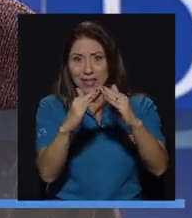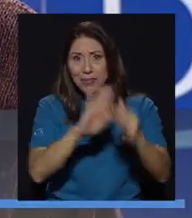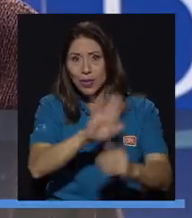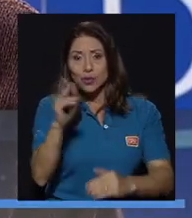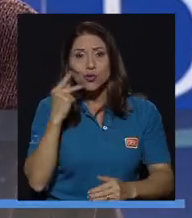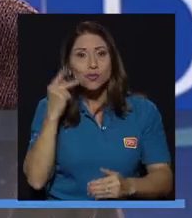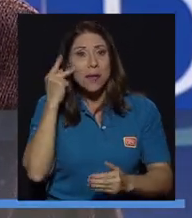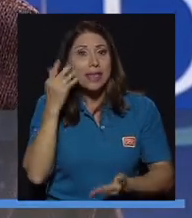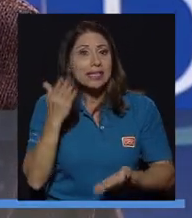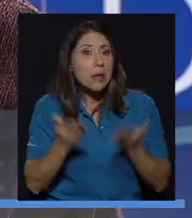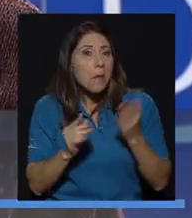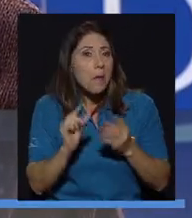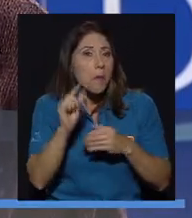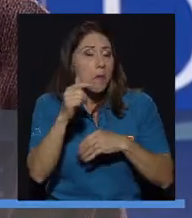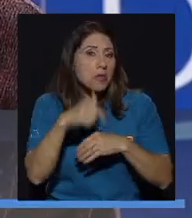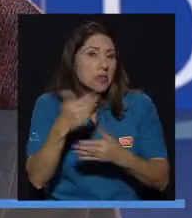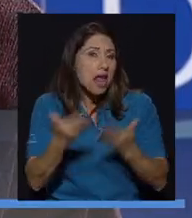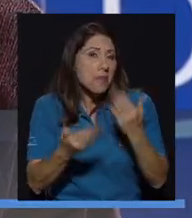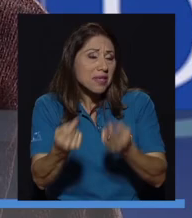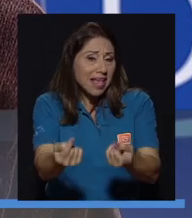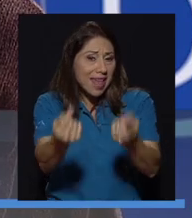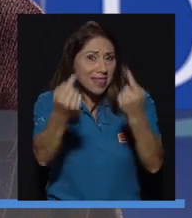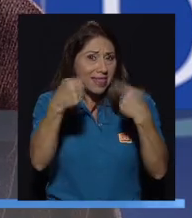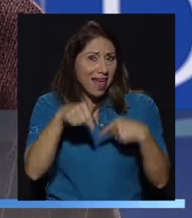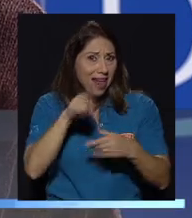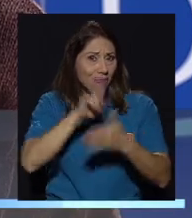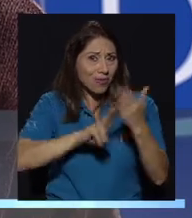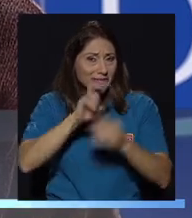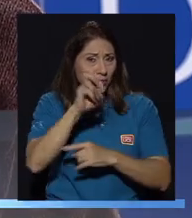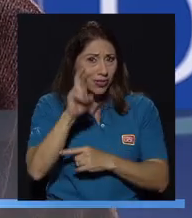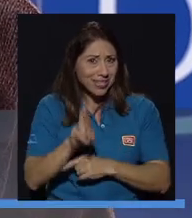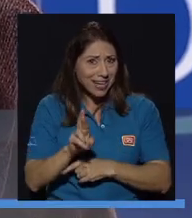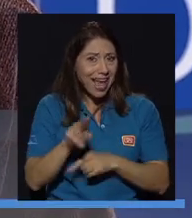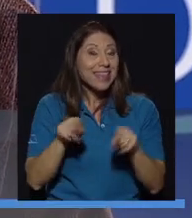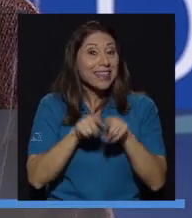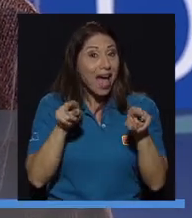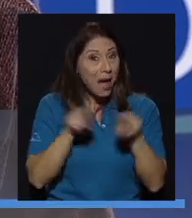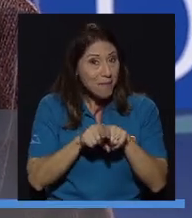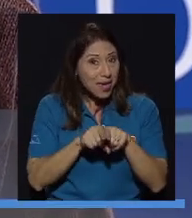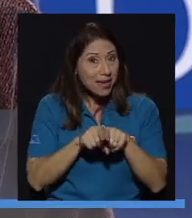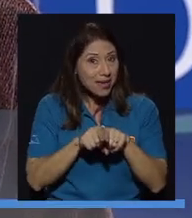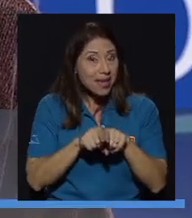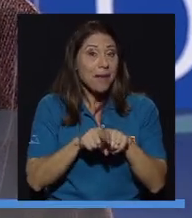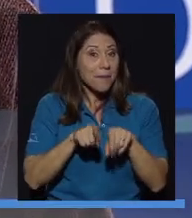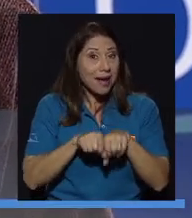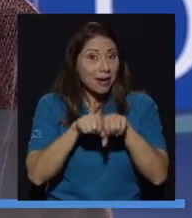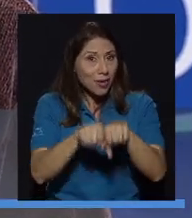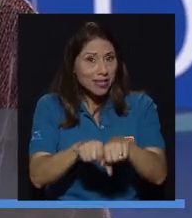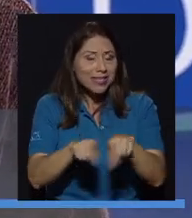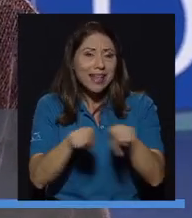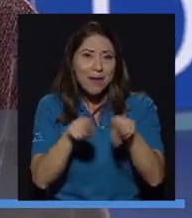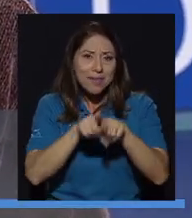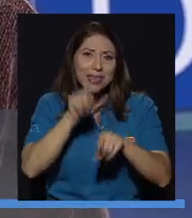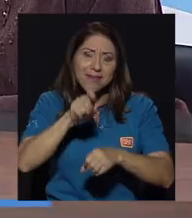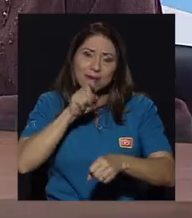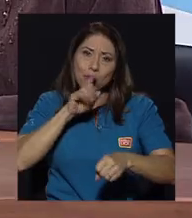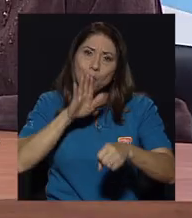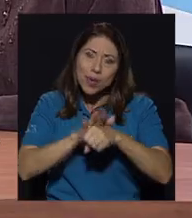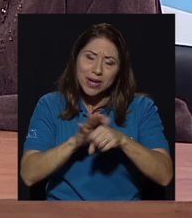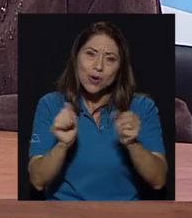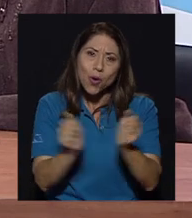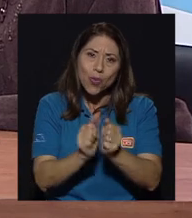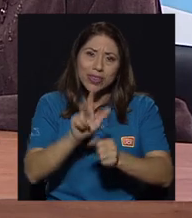cuyos padres pronto andarán por acá en la universidad de costa rica cuando ellos vayan a grado también tendrán que cumplir con estas 300 horas de trabajo comunal